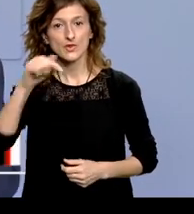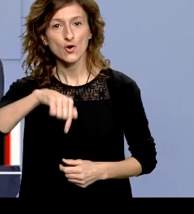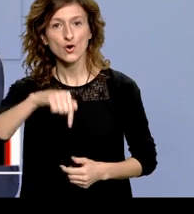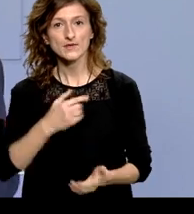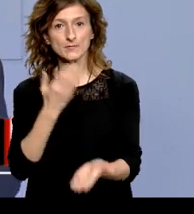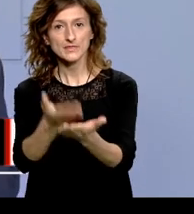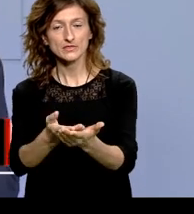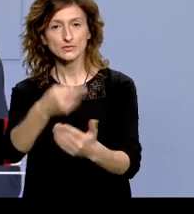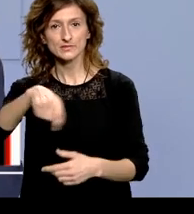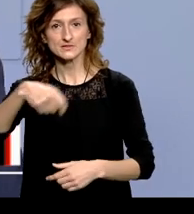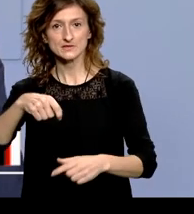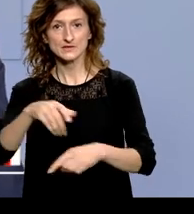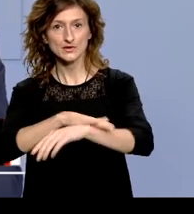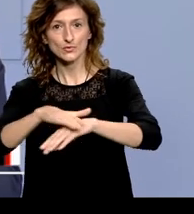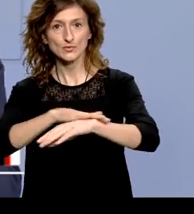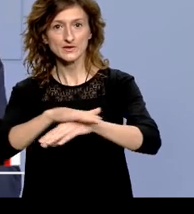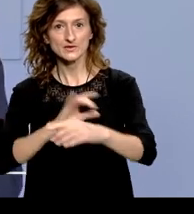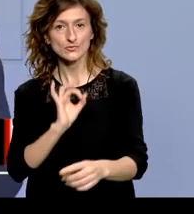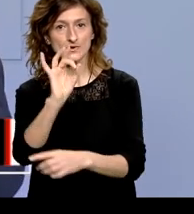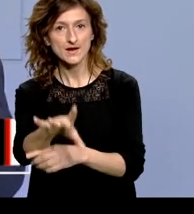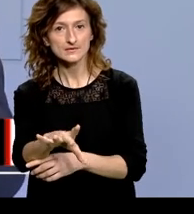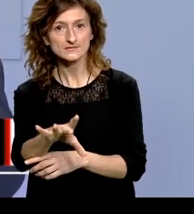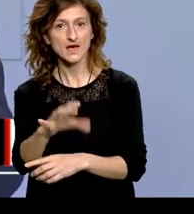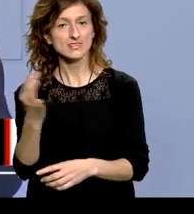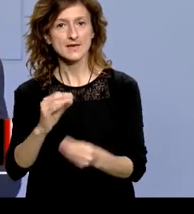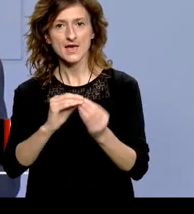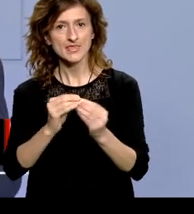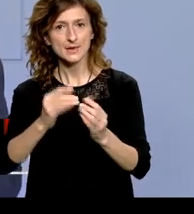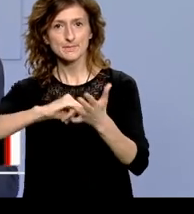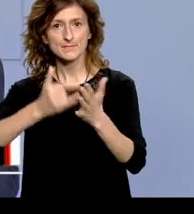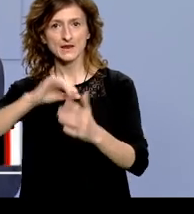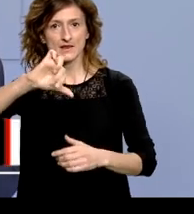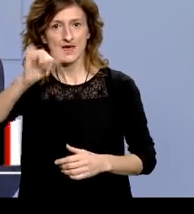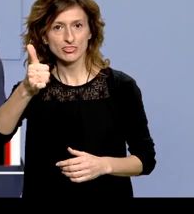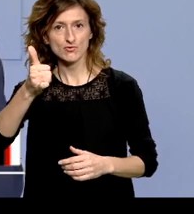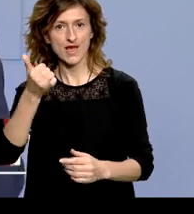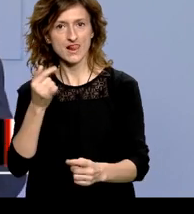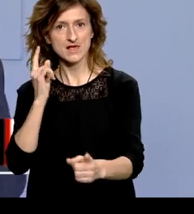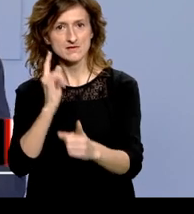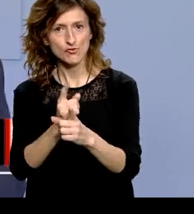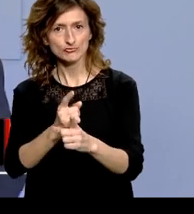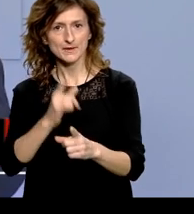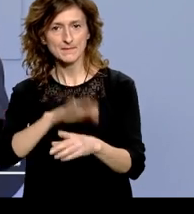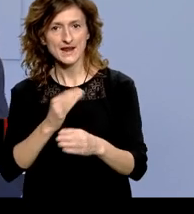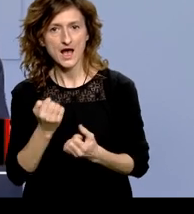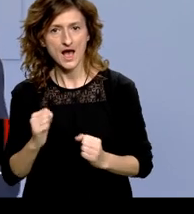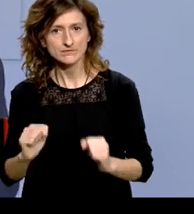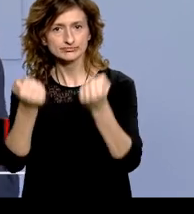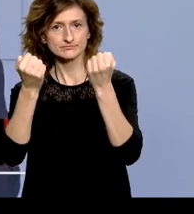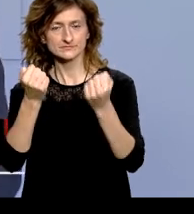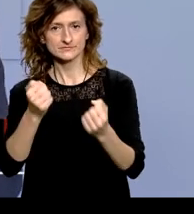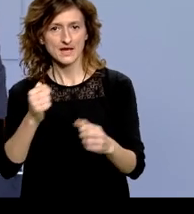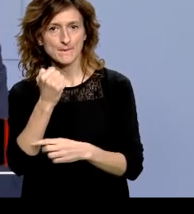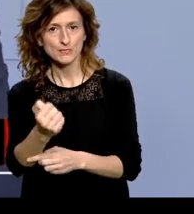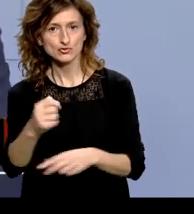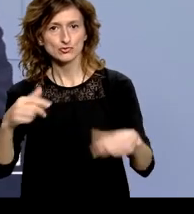Hoy he pedido al presidente del Gobierno por carta que se active un plan nacional de choque, de rescate, de apoyo al